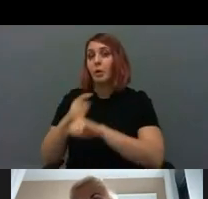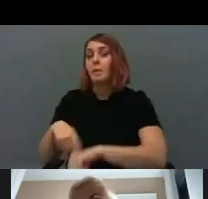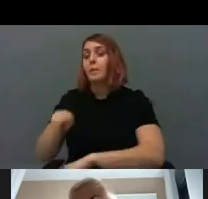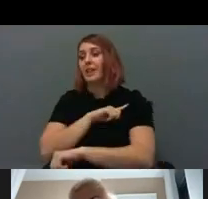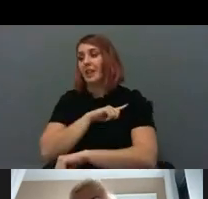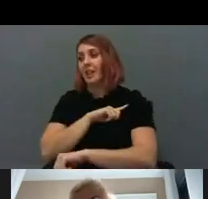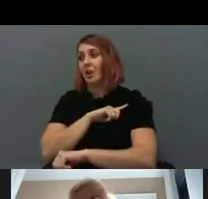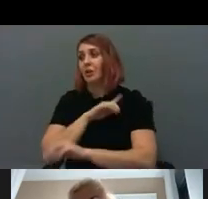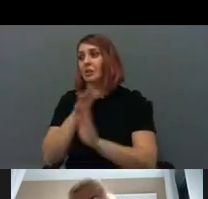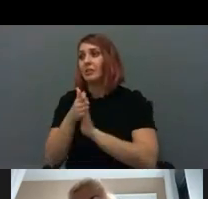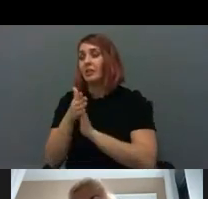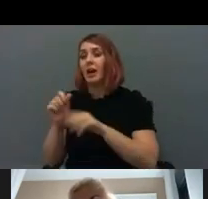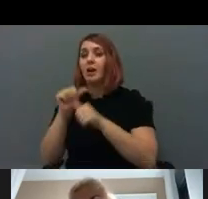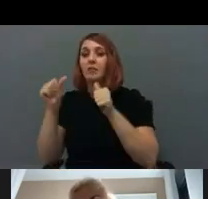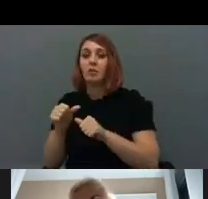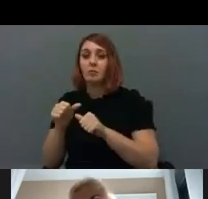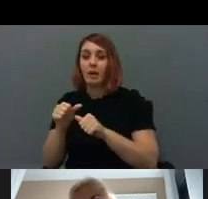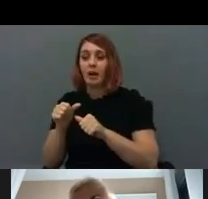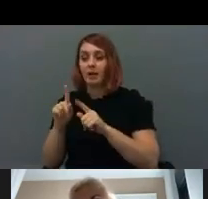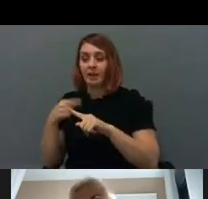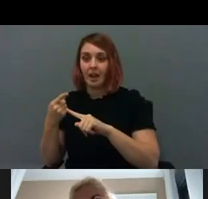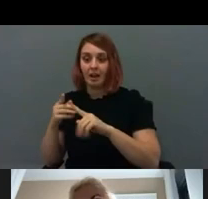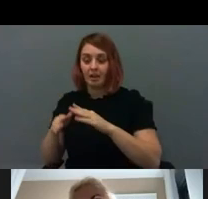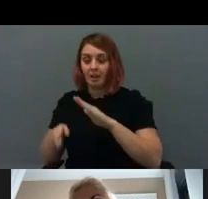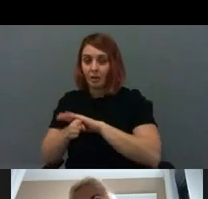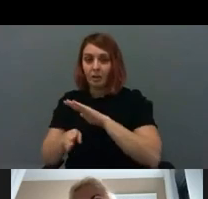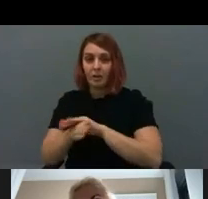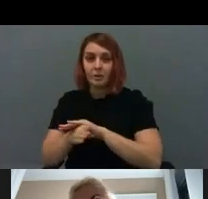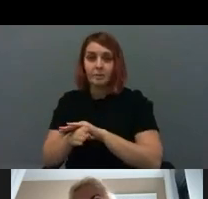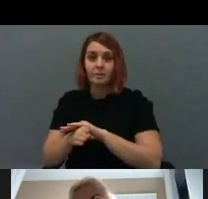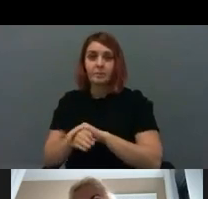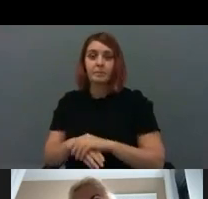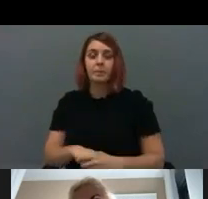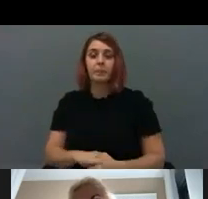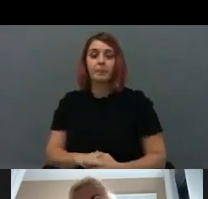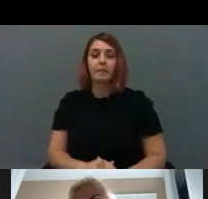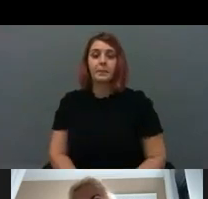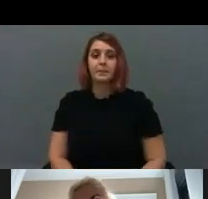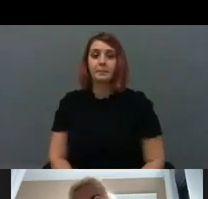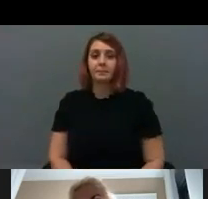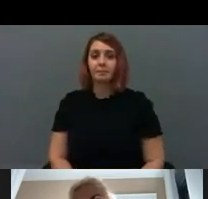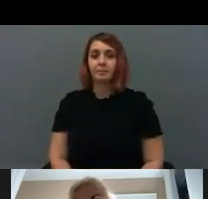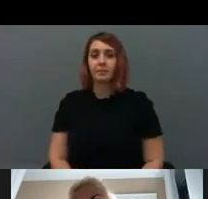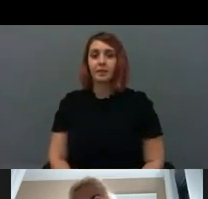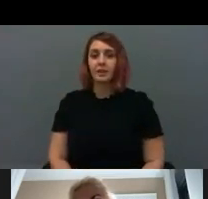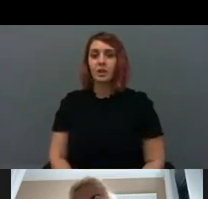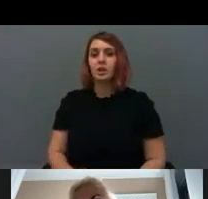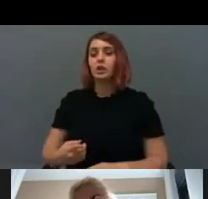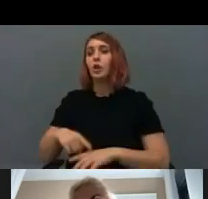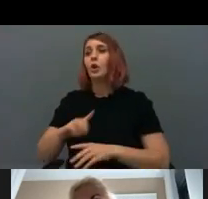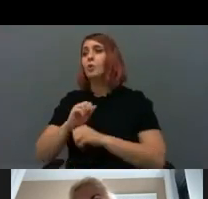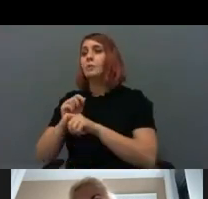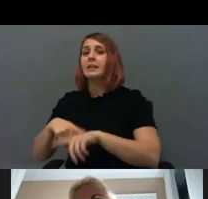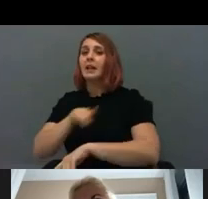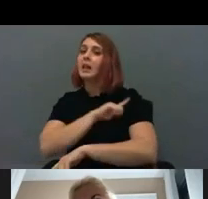sido la forma de salir adelante. La protección no lo diría super, sería la suficiente para salir